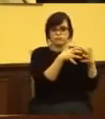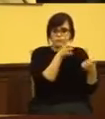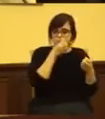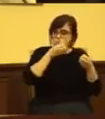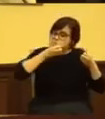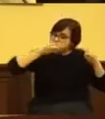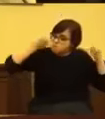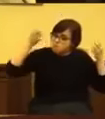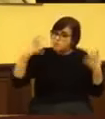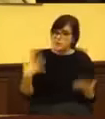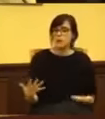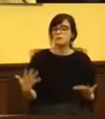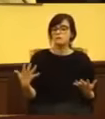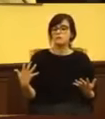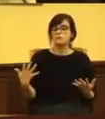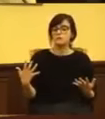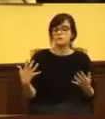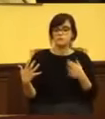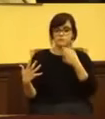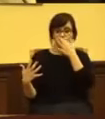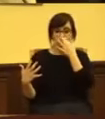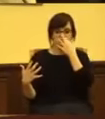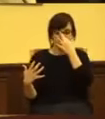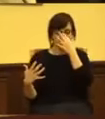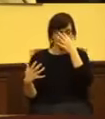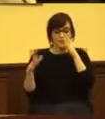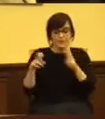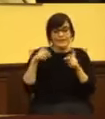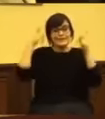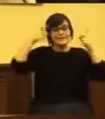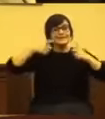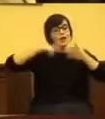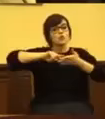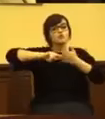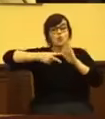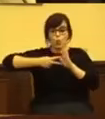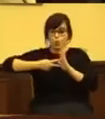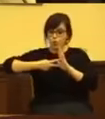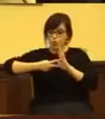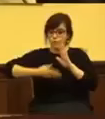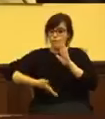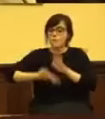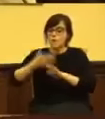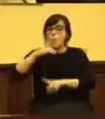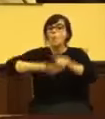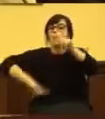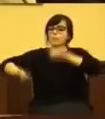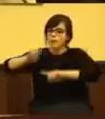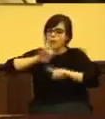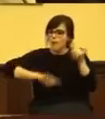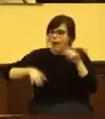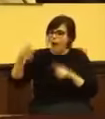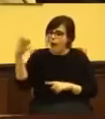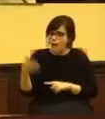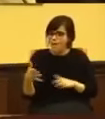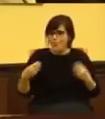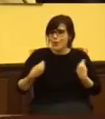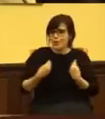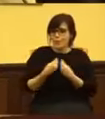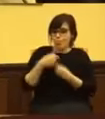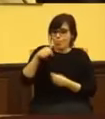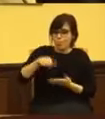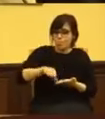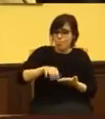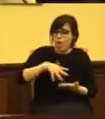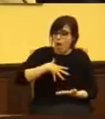un acuerdo y a un principio de solución a lo que fue un problema grave de convivencia en nuestra